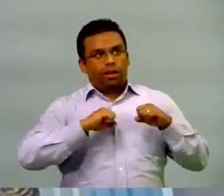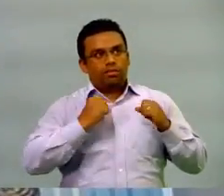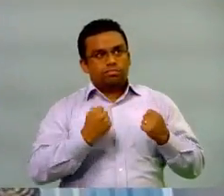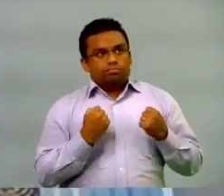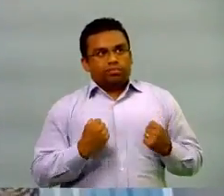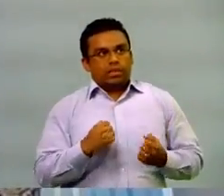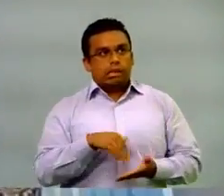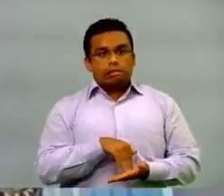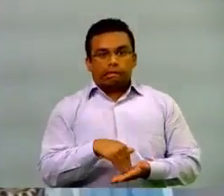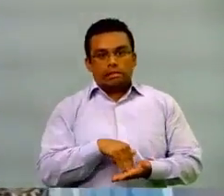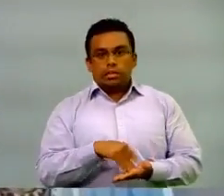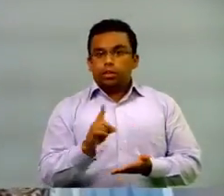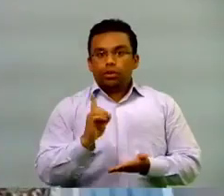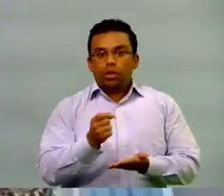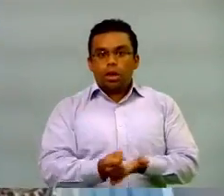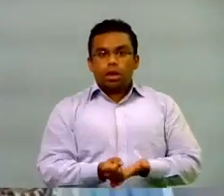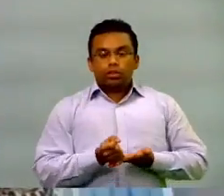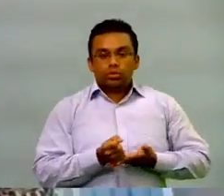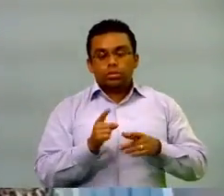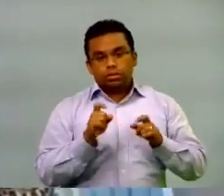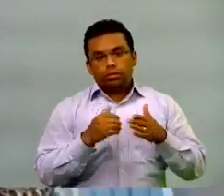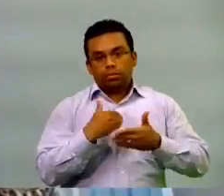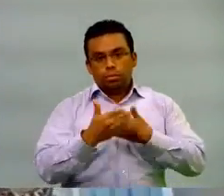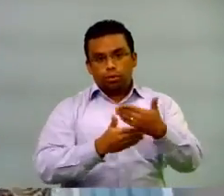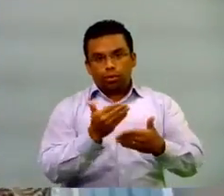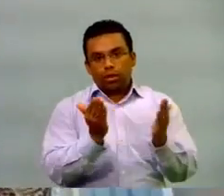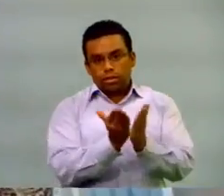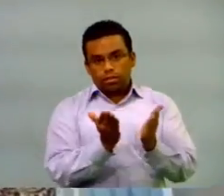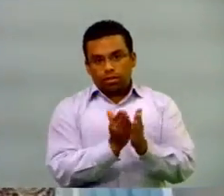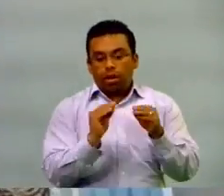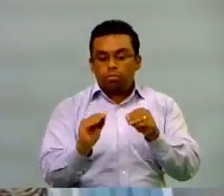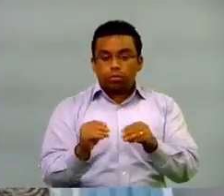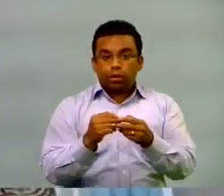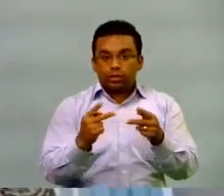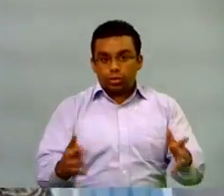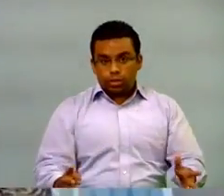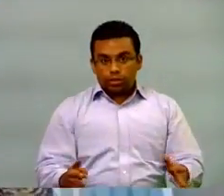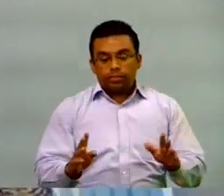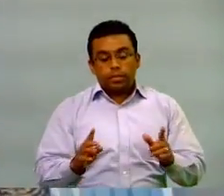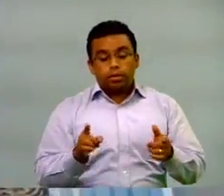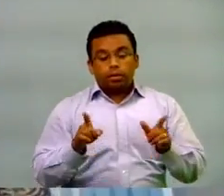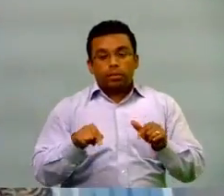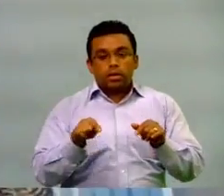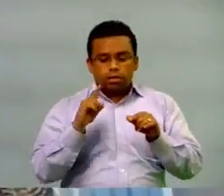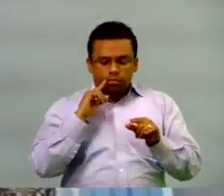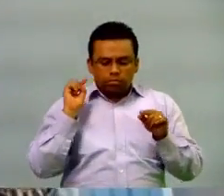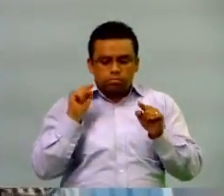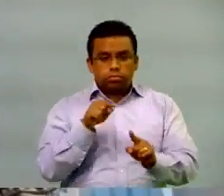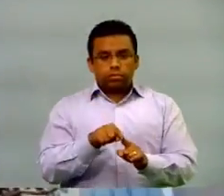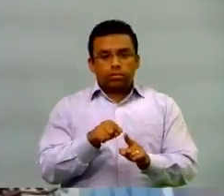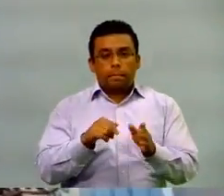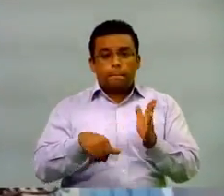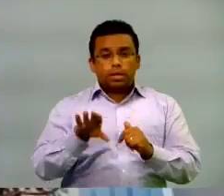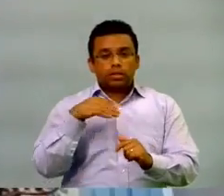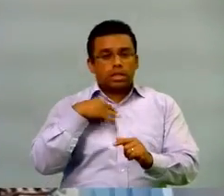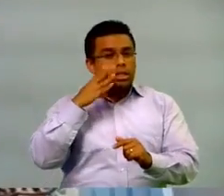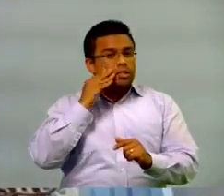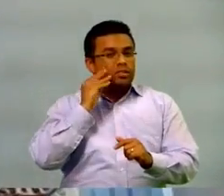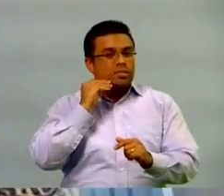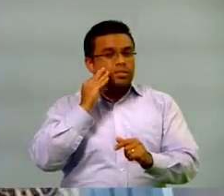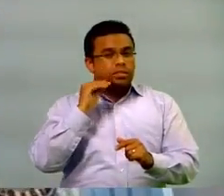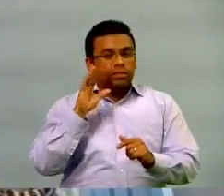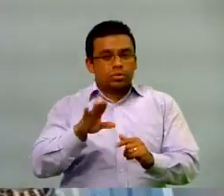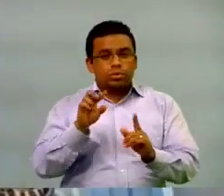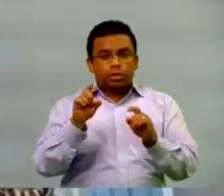habilidades dentro de del proceso educativo de sus estudiantes. Por lo tanto, están enfocadas esas experiencias de